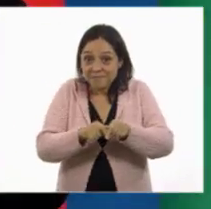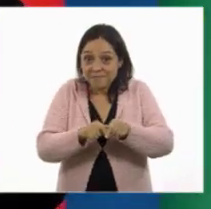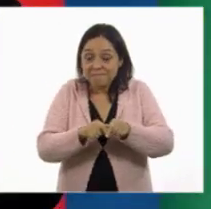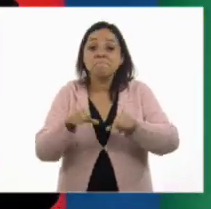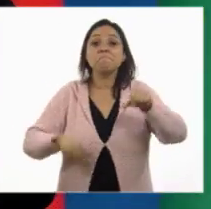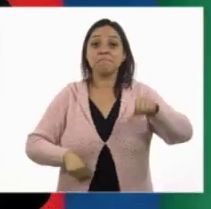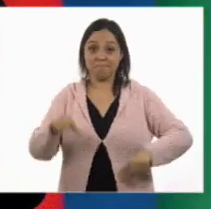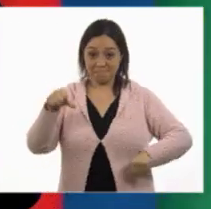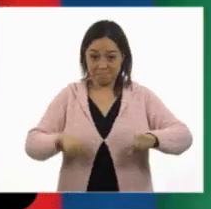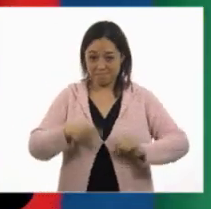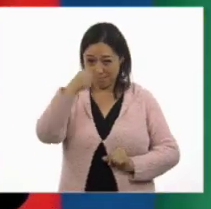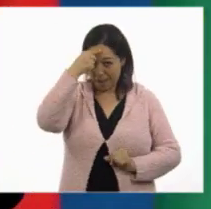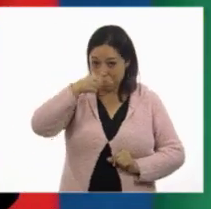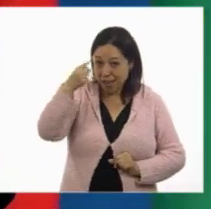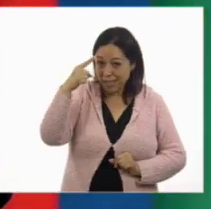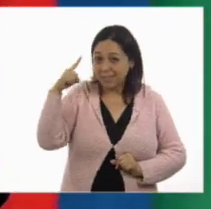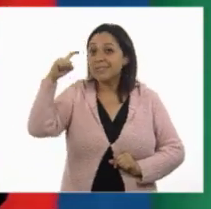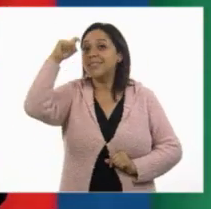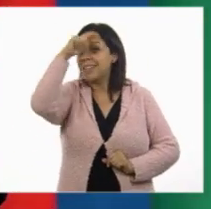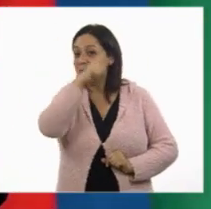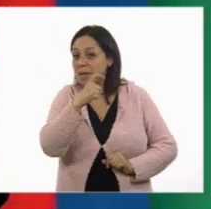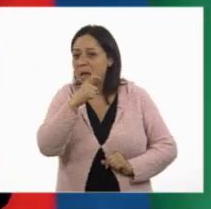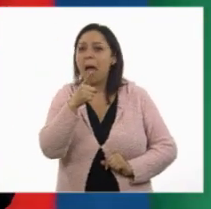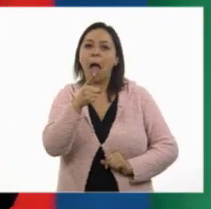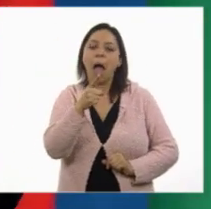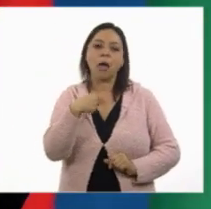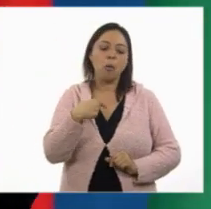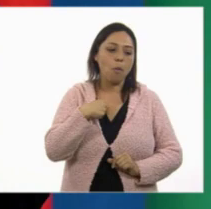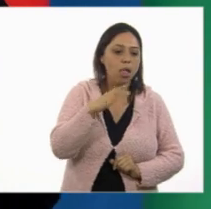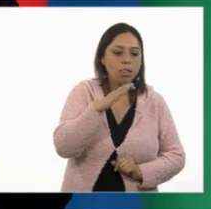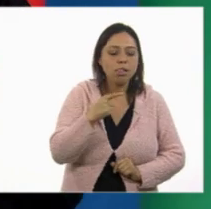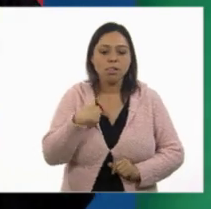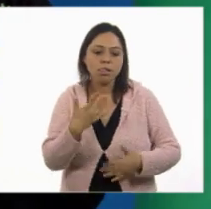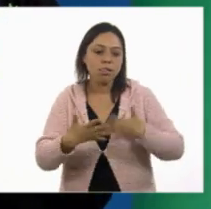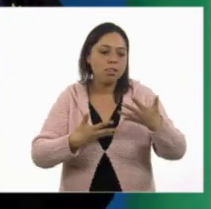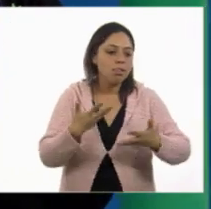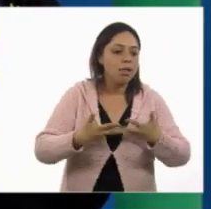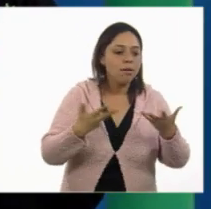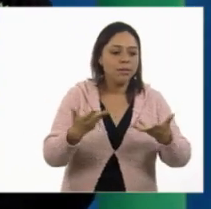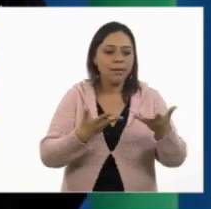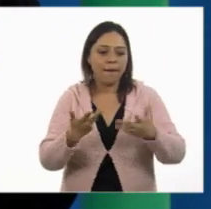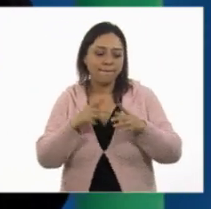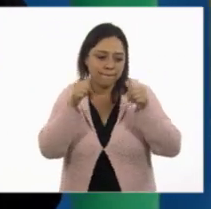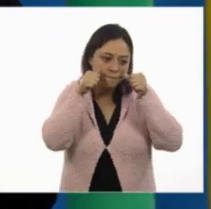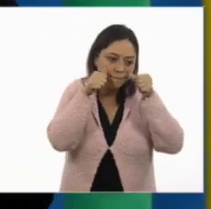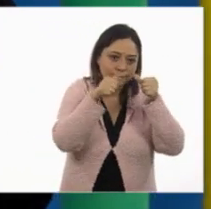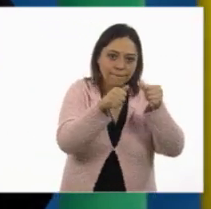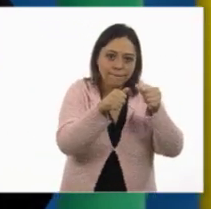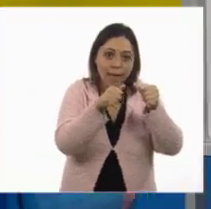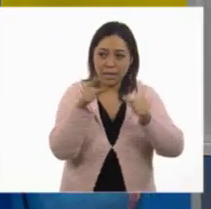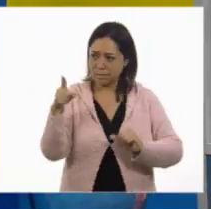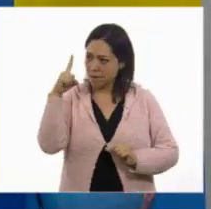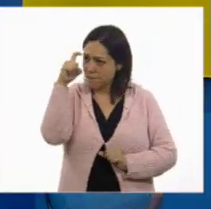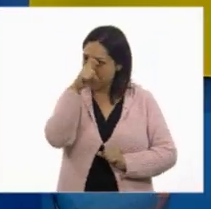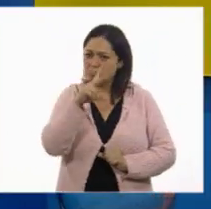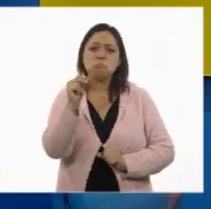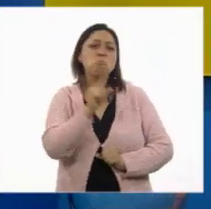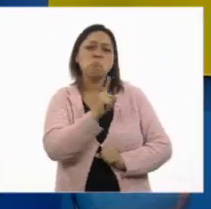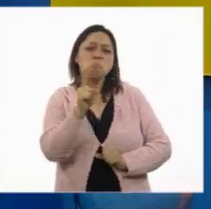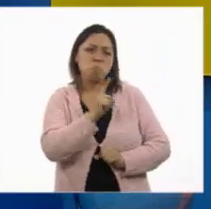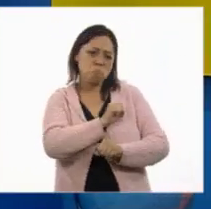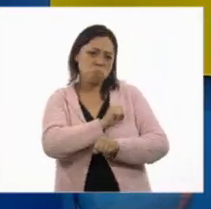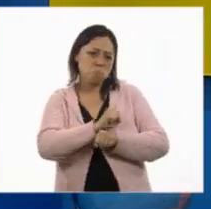la actividad? ¿Fácil o difícil? Entretenida. Muy entretenida. ¿Te costó mucho trabajo? No. No, fue